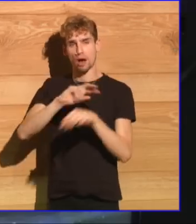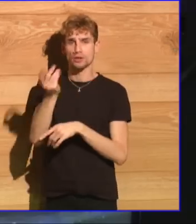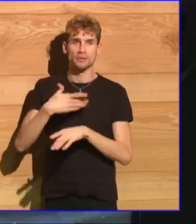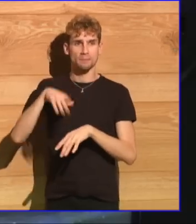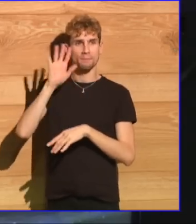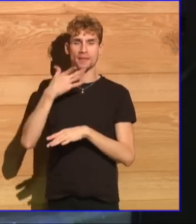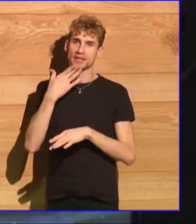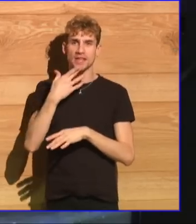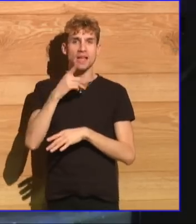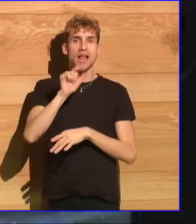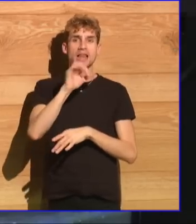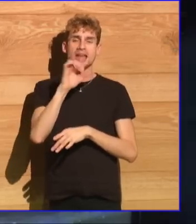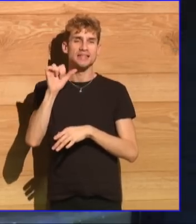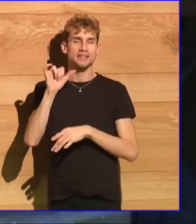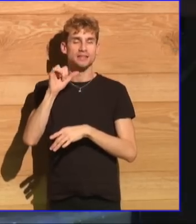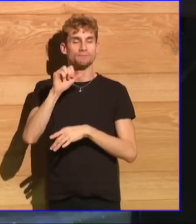Vincent Minnelli. Todo.